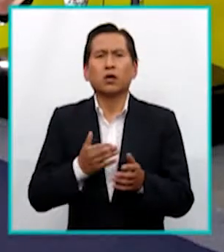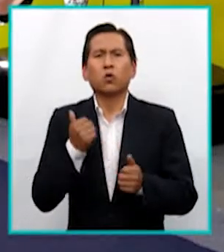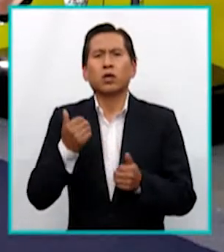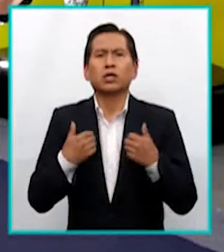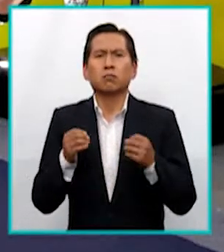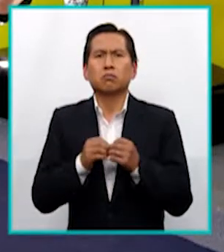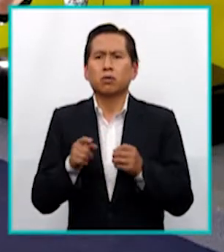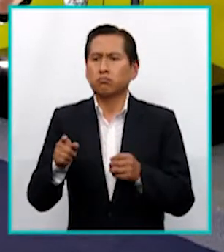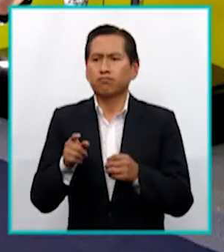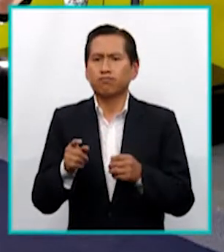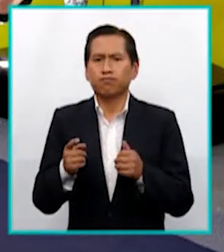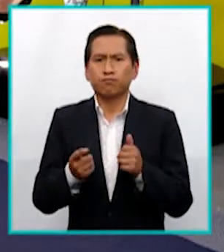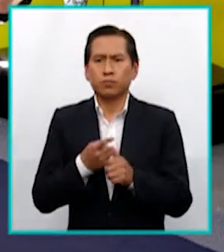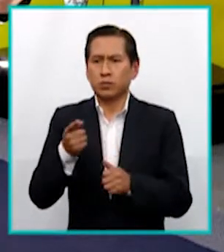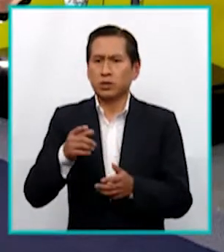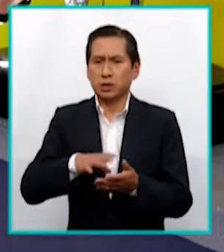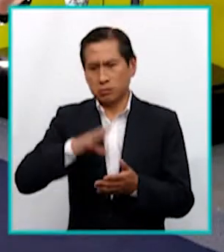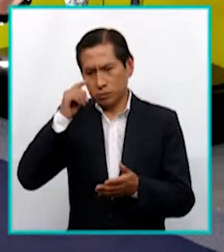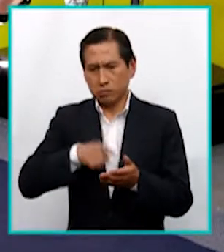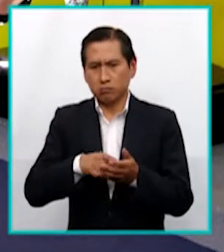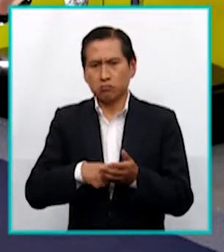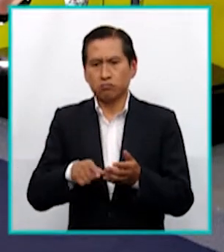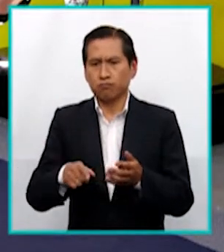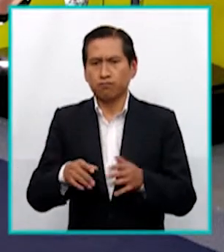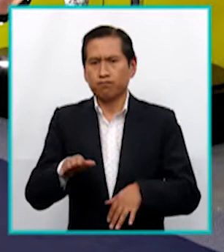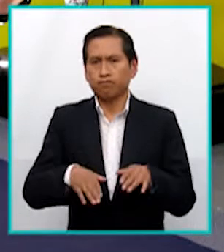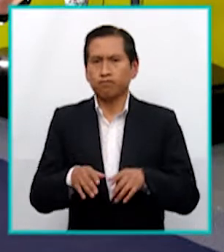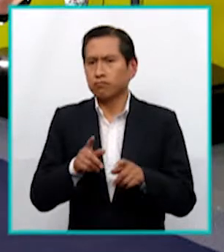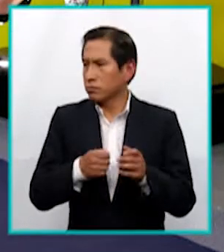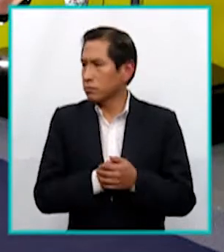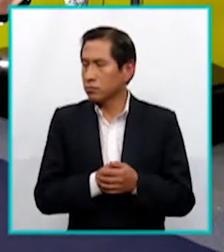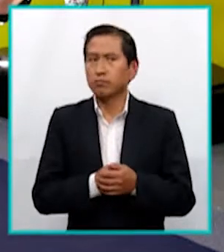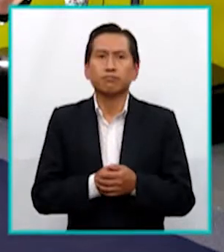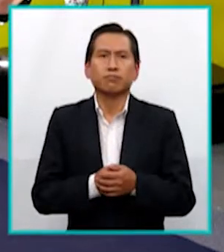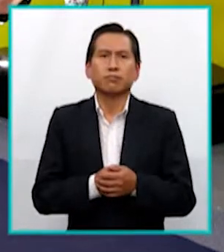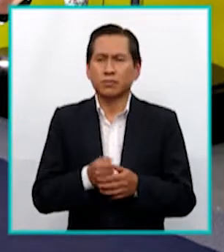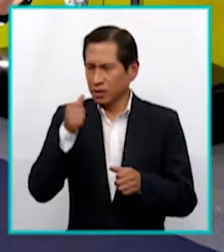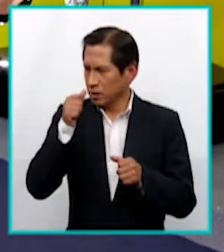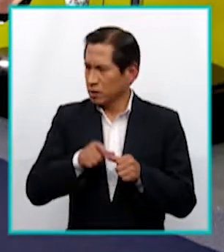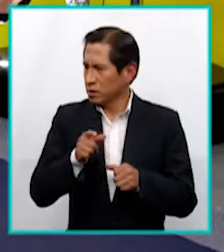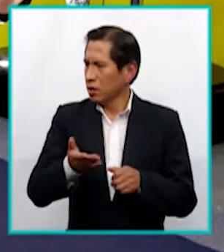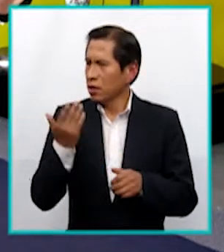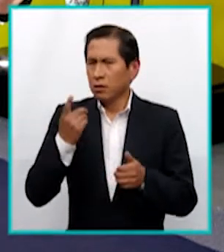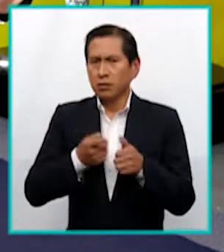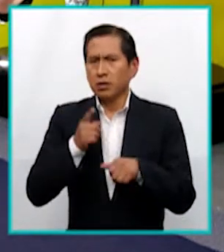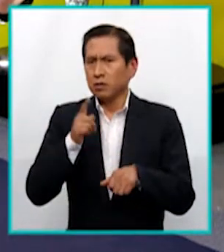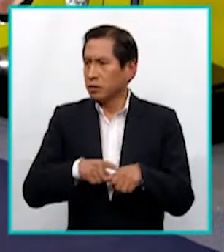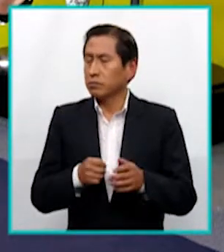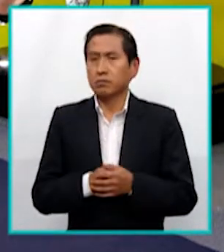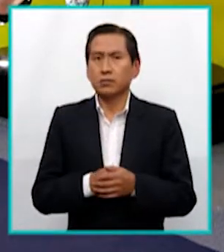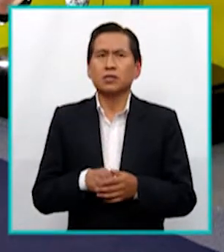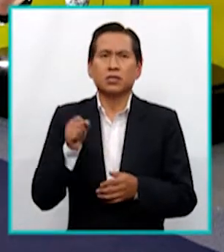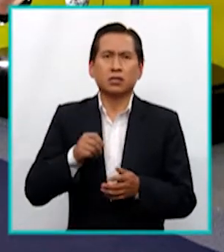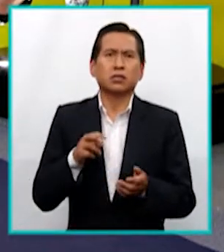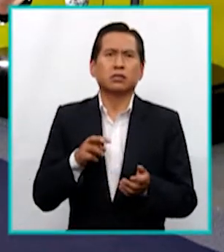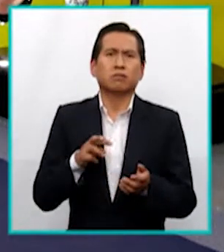el primer acorde que aprendiste a tocar con el cajón? ¿Te acuerdas la primera vez que lo has hecho? Sí,